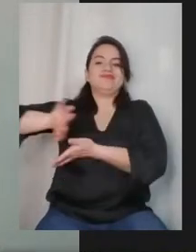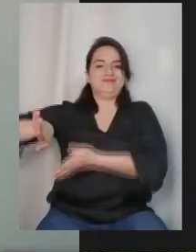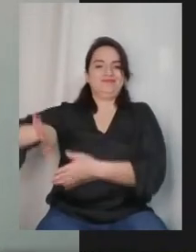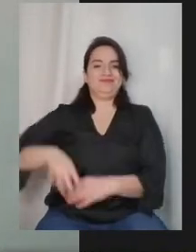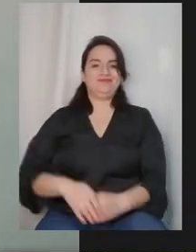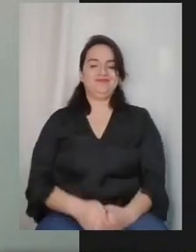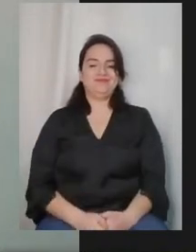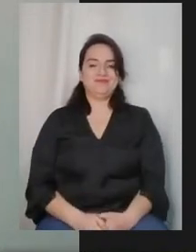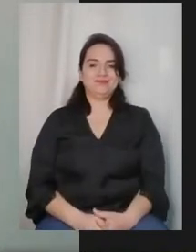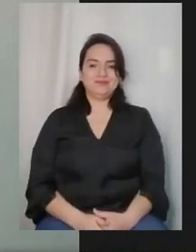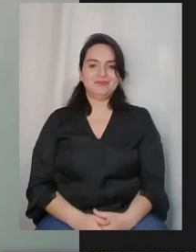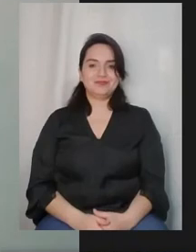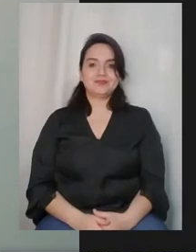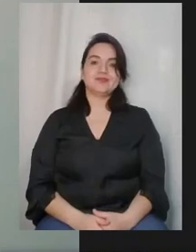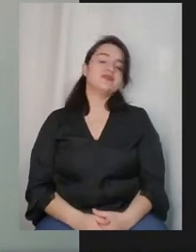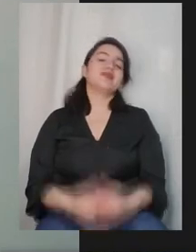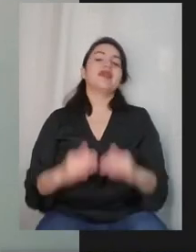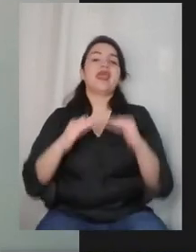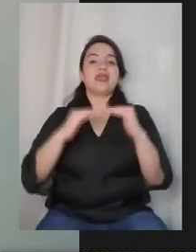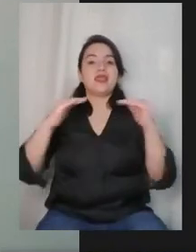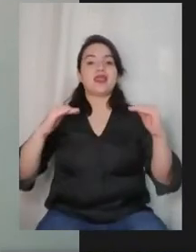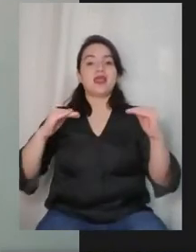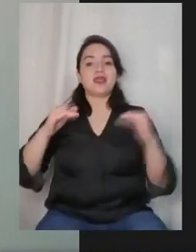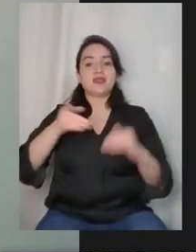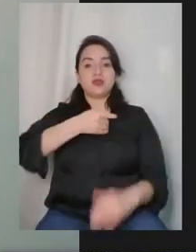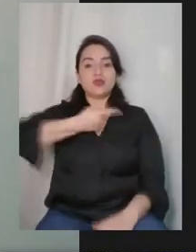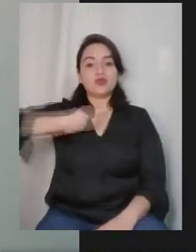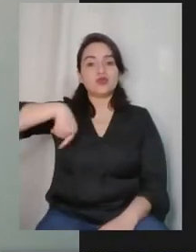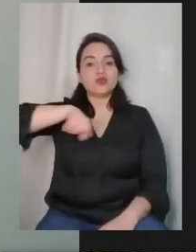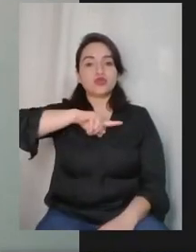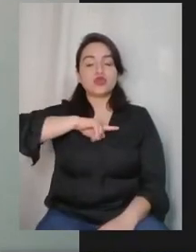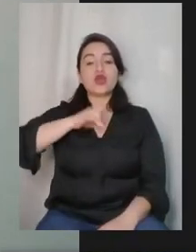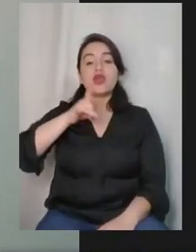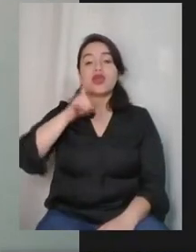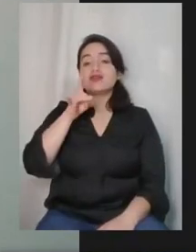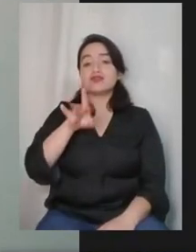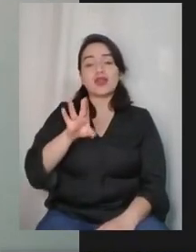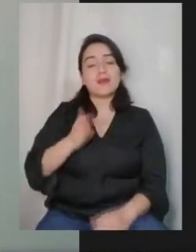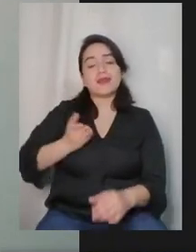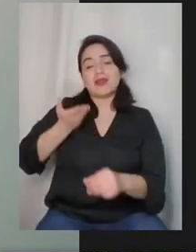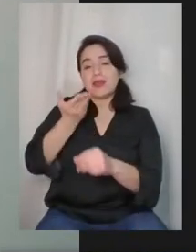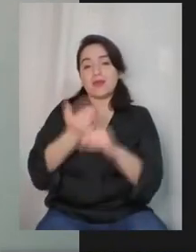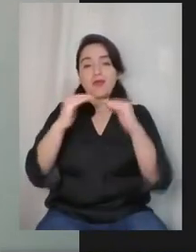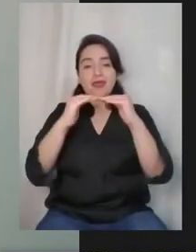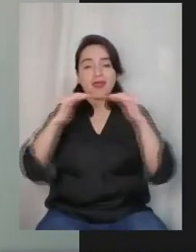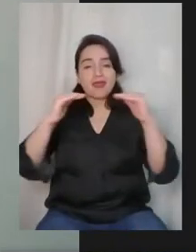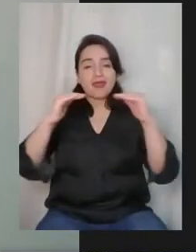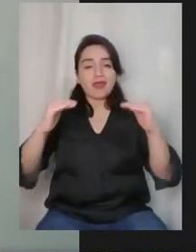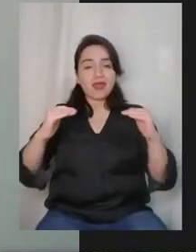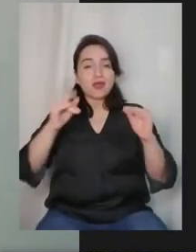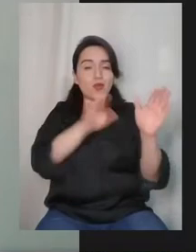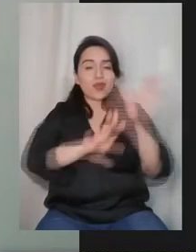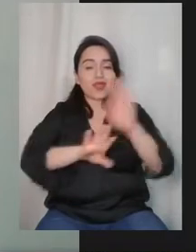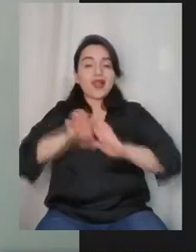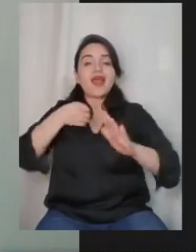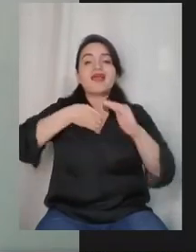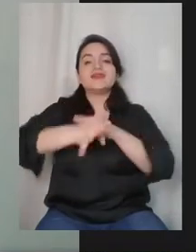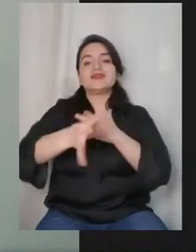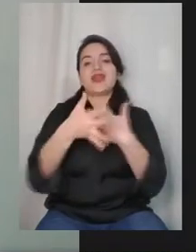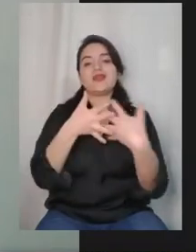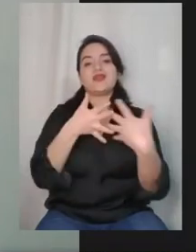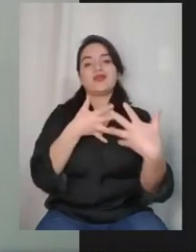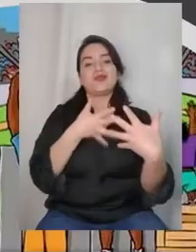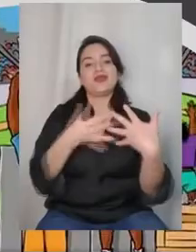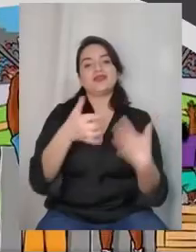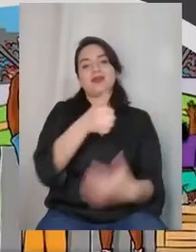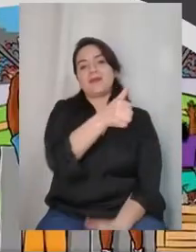La equidad. Nosotros desde ahí solamente queremos decir que velar por la equidad es el acceso a la naturaleza a todos, sin importar la